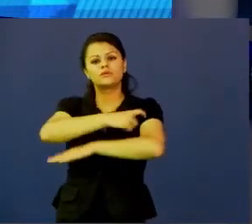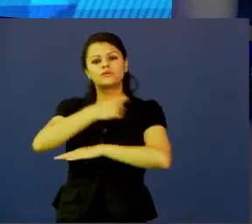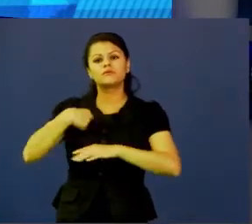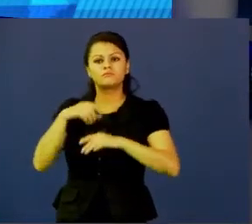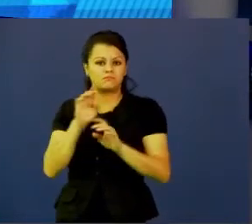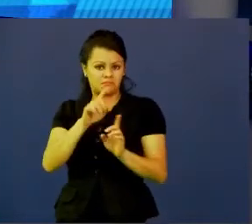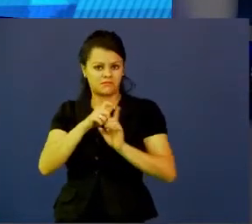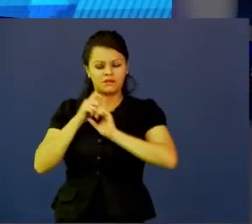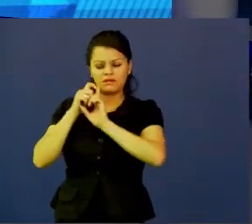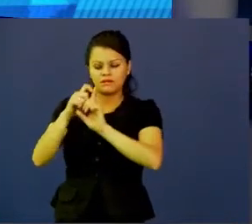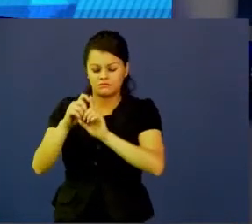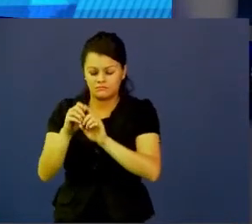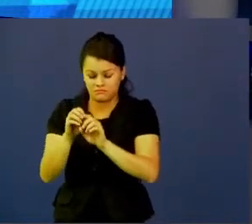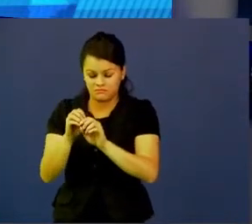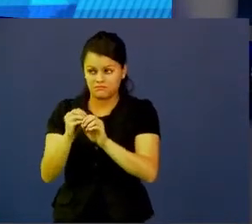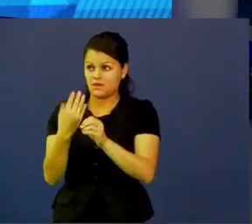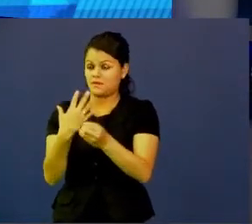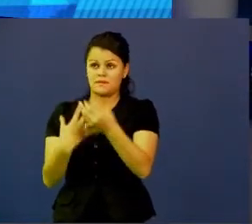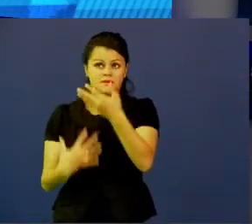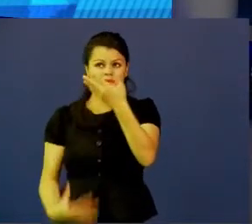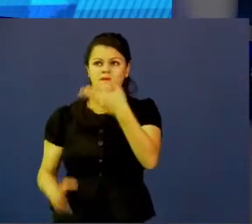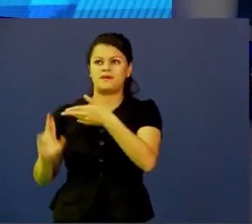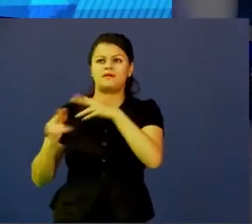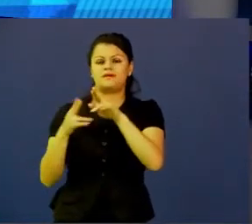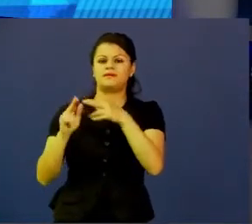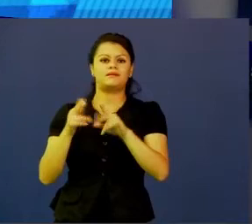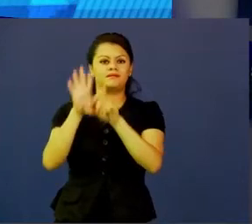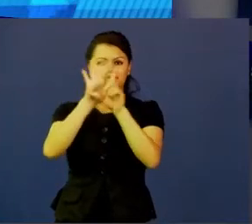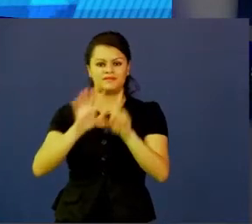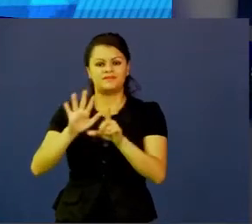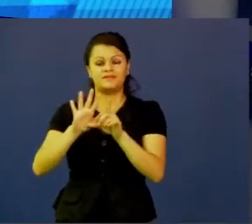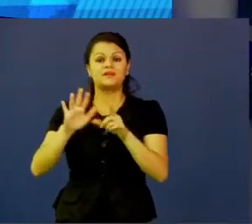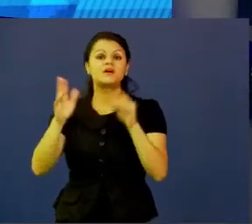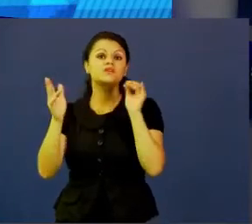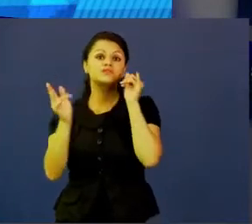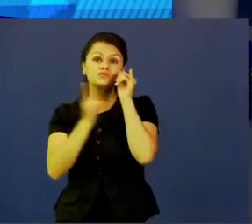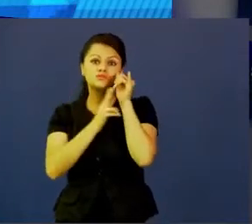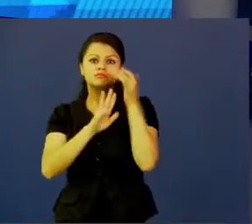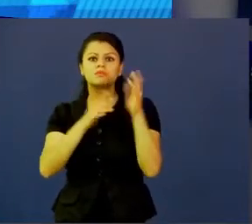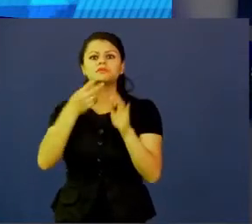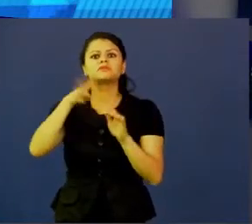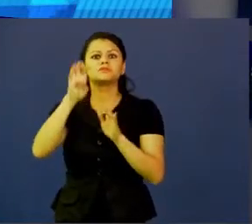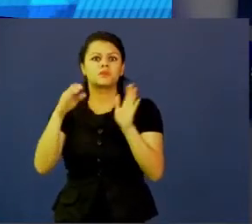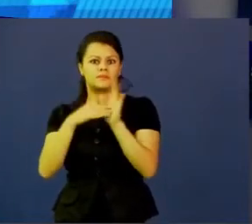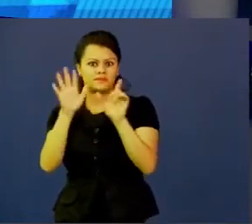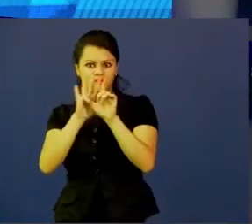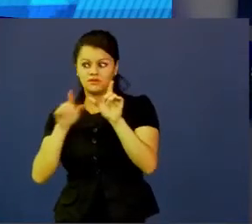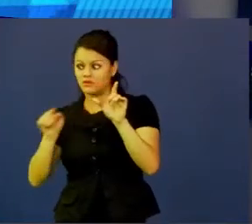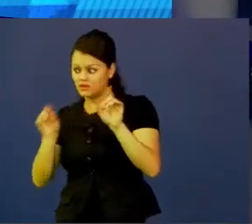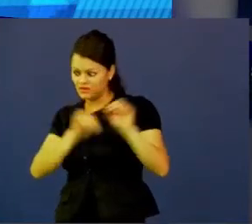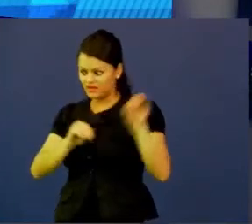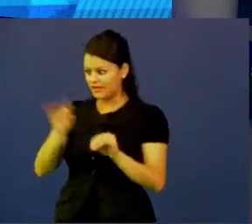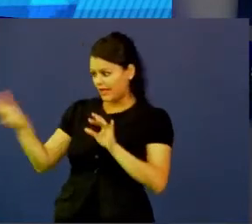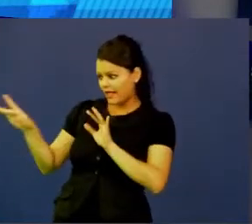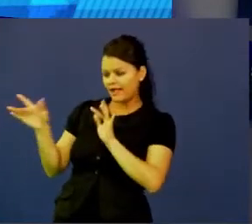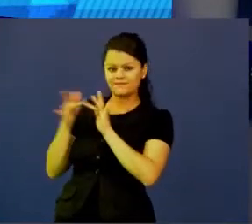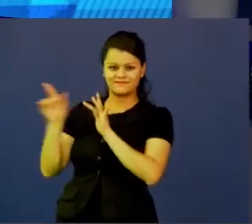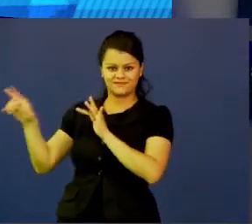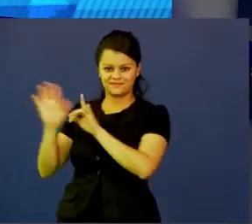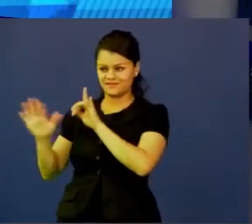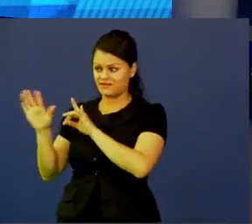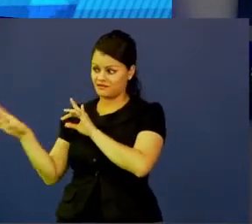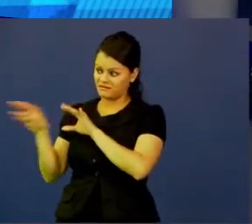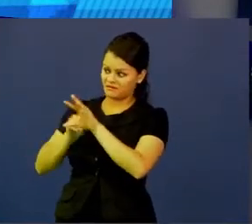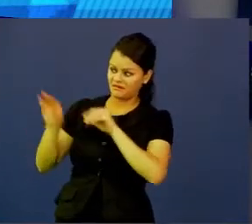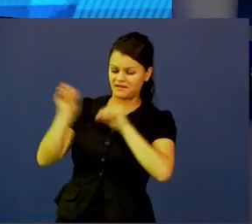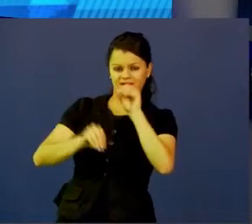160 mil contenidos asociados a ese video y en YouTube hay más de 19 mil videos que hicieron a propósito de ese video.